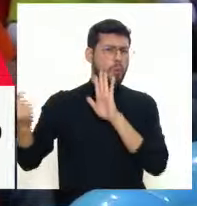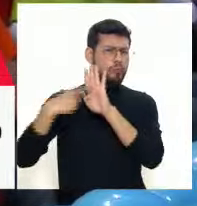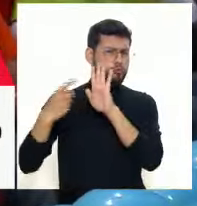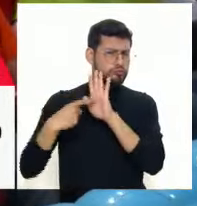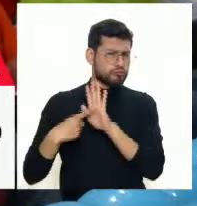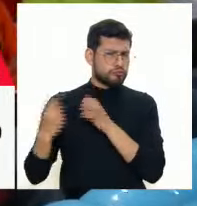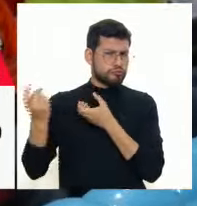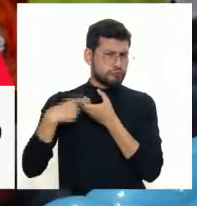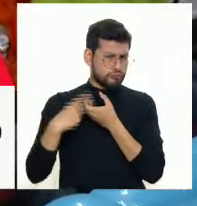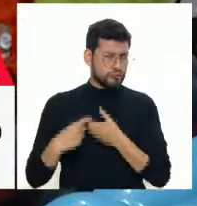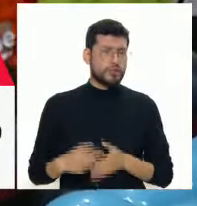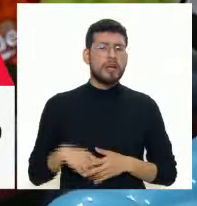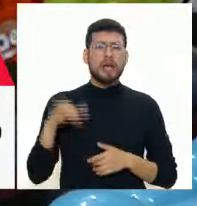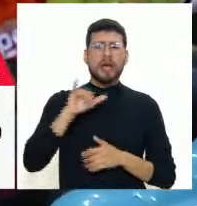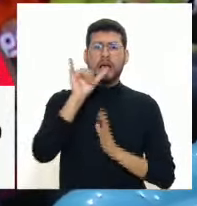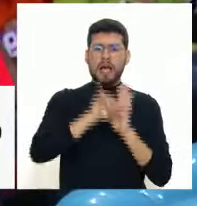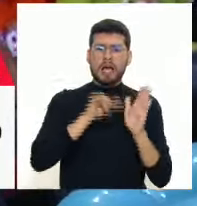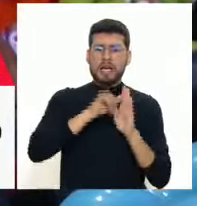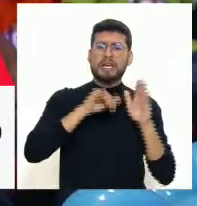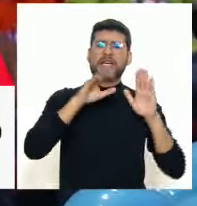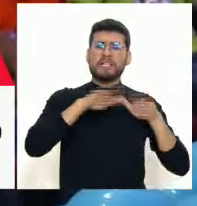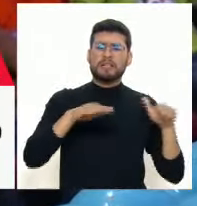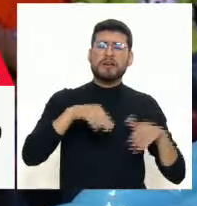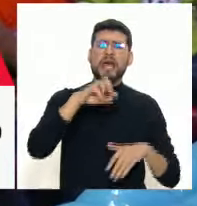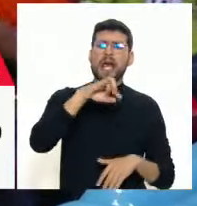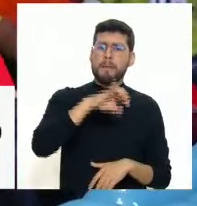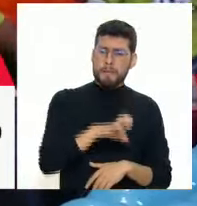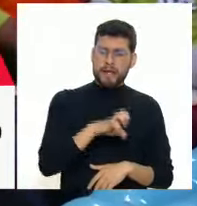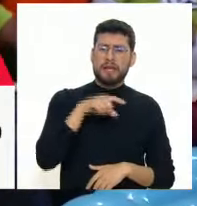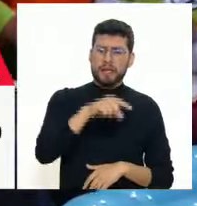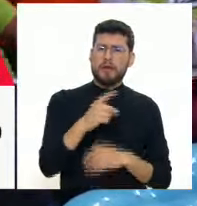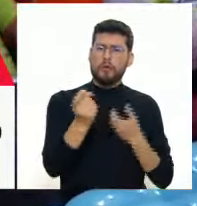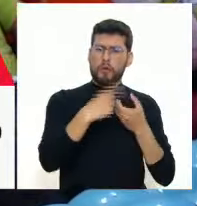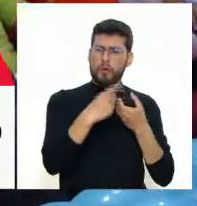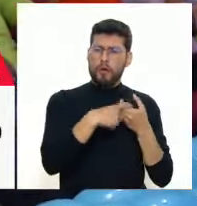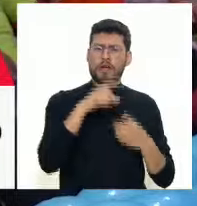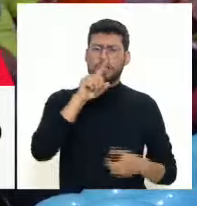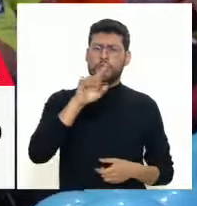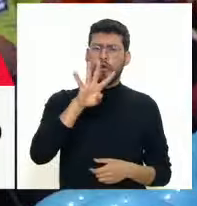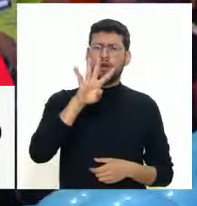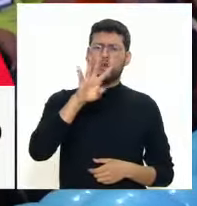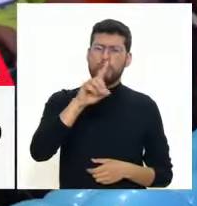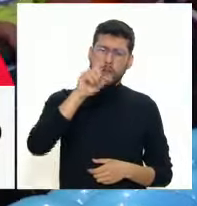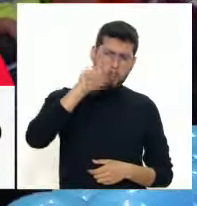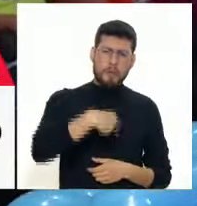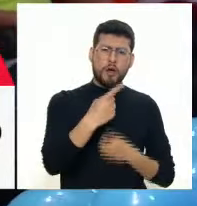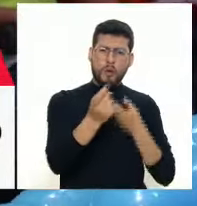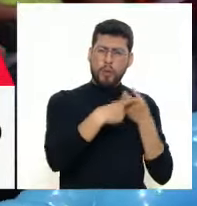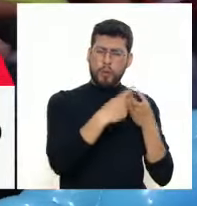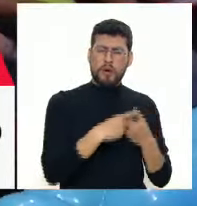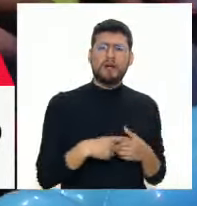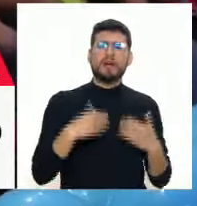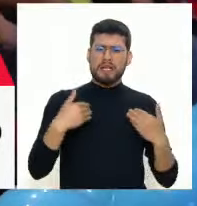También se encuentra en YouTube Chicos IP con más de 141 mil suscriptores y con